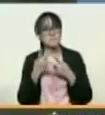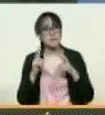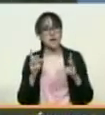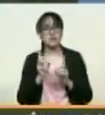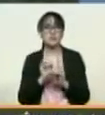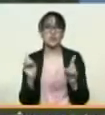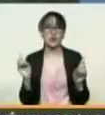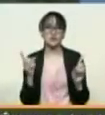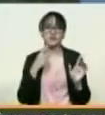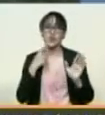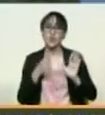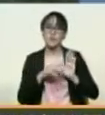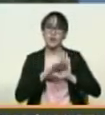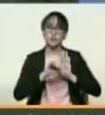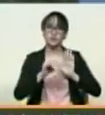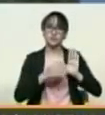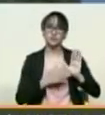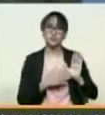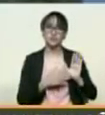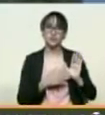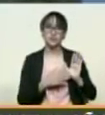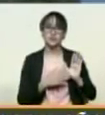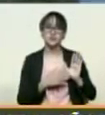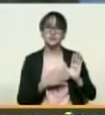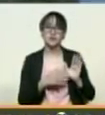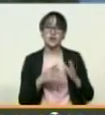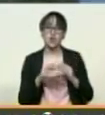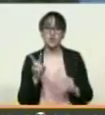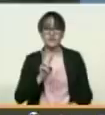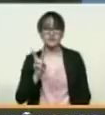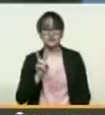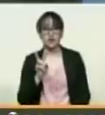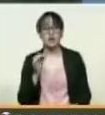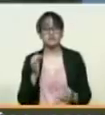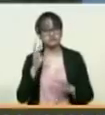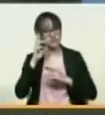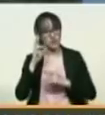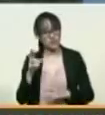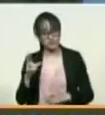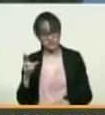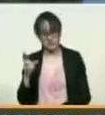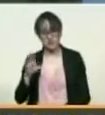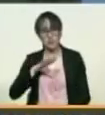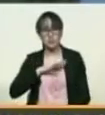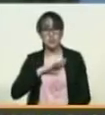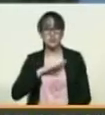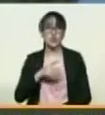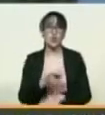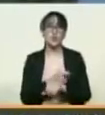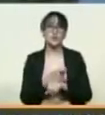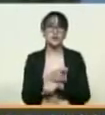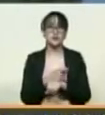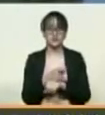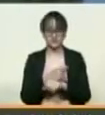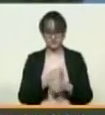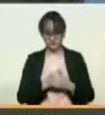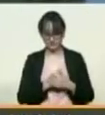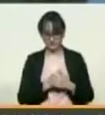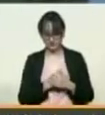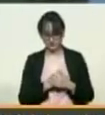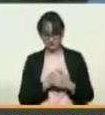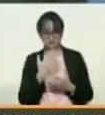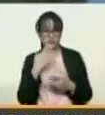que se cumpla con la Constitución, y son los venezolanos los que darán el reconocimiento a su propio gobierno. Si